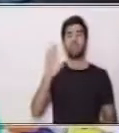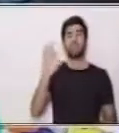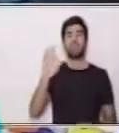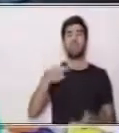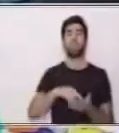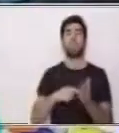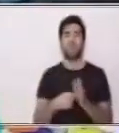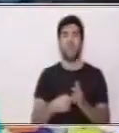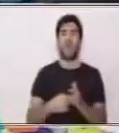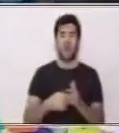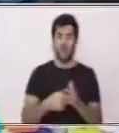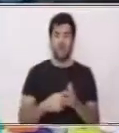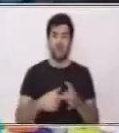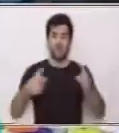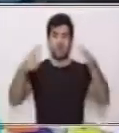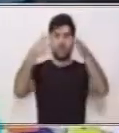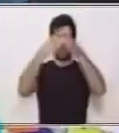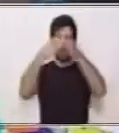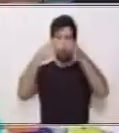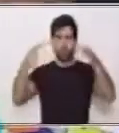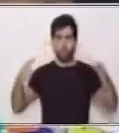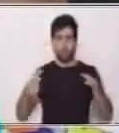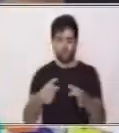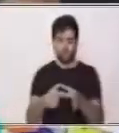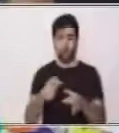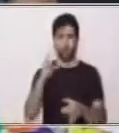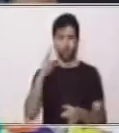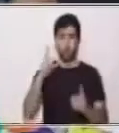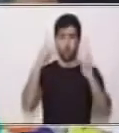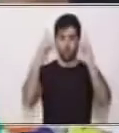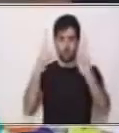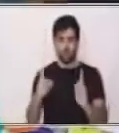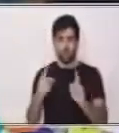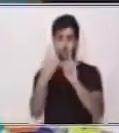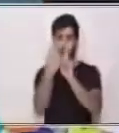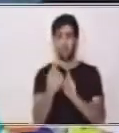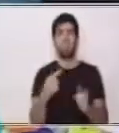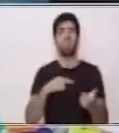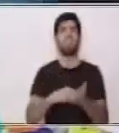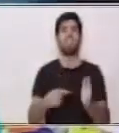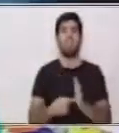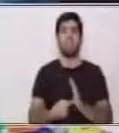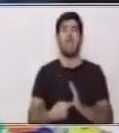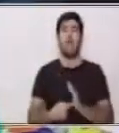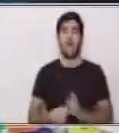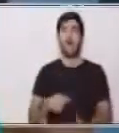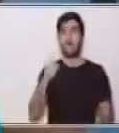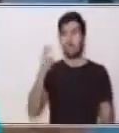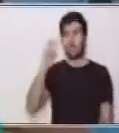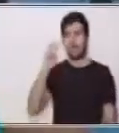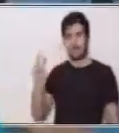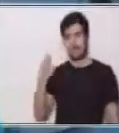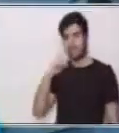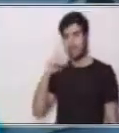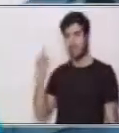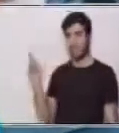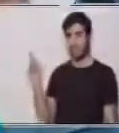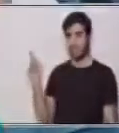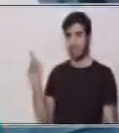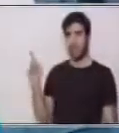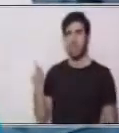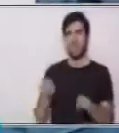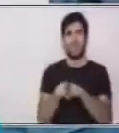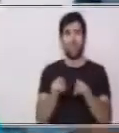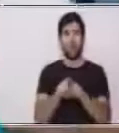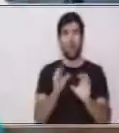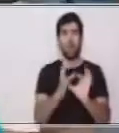el cilindro tiene dos bases circulares. Cuando hablamos de cilindro, estamos hablando específicamente de algo